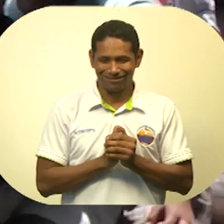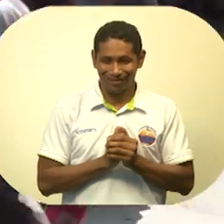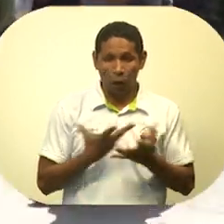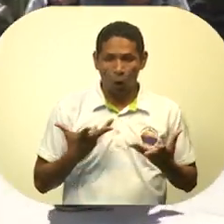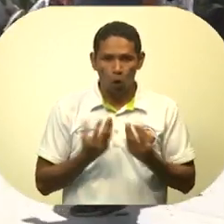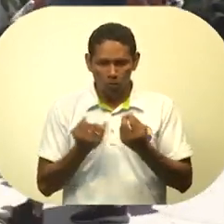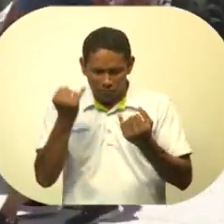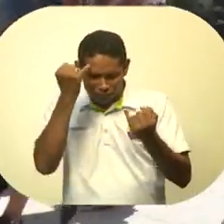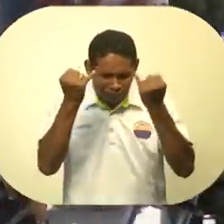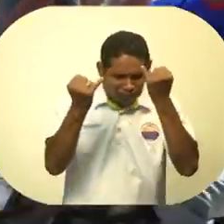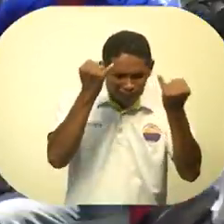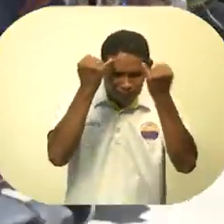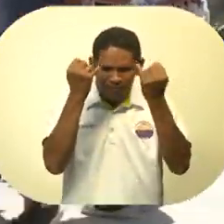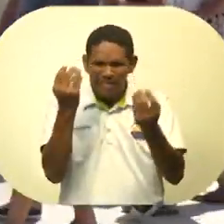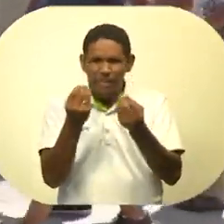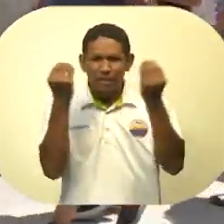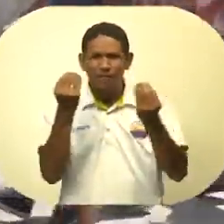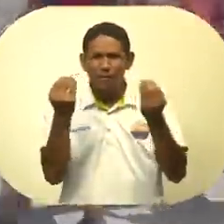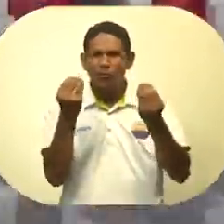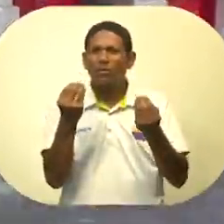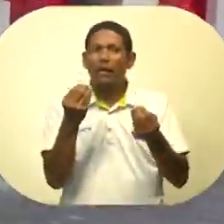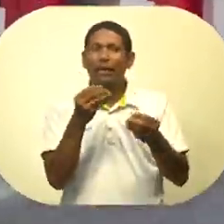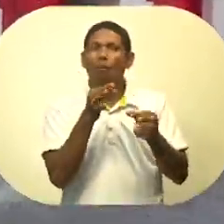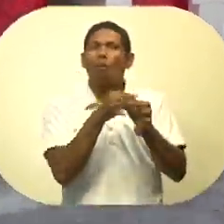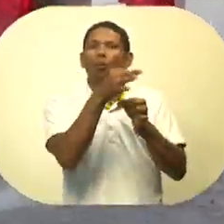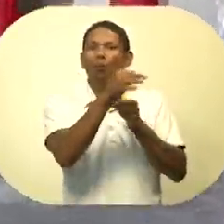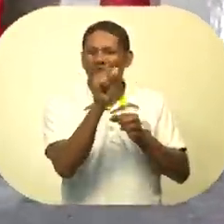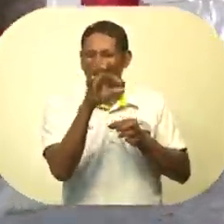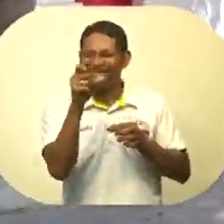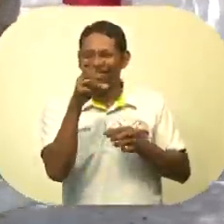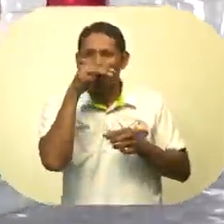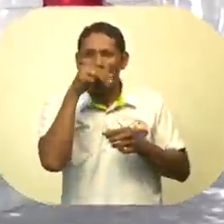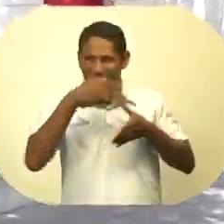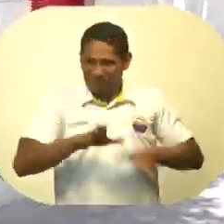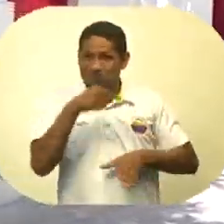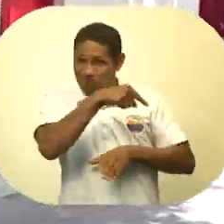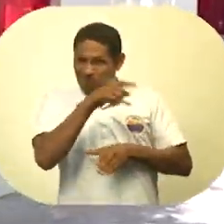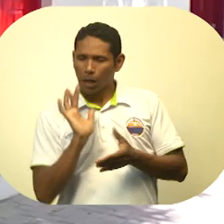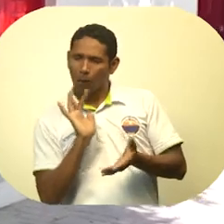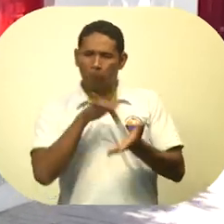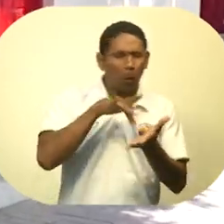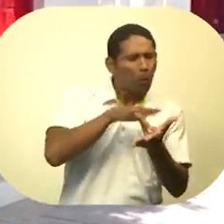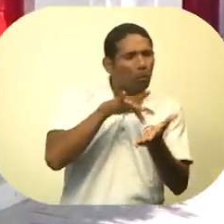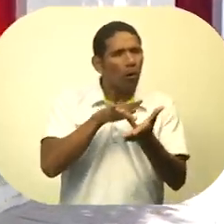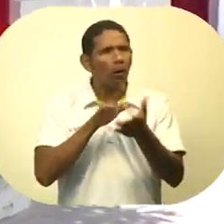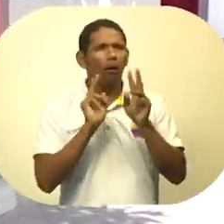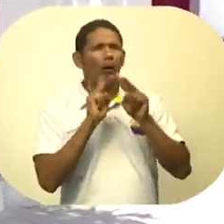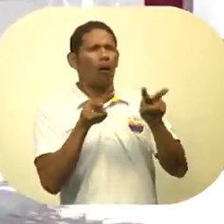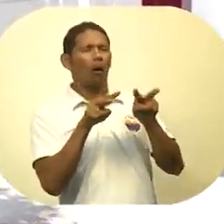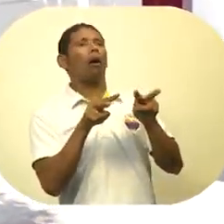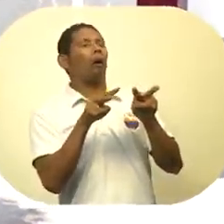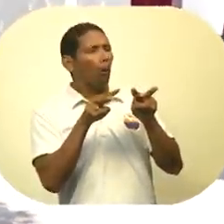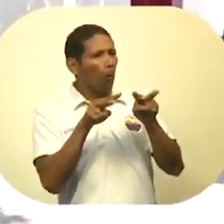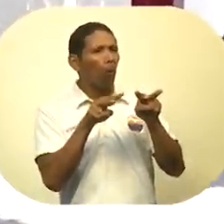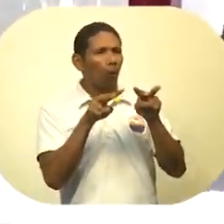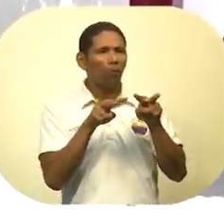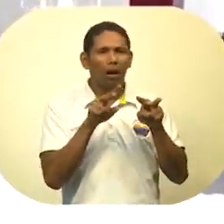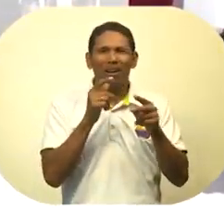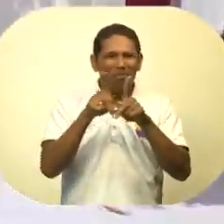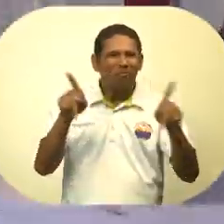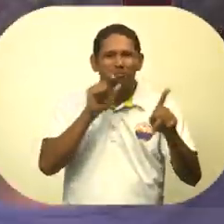de creativos analizó la esencia de la tierra natal de Gabo como fuente de inspiración, al tiempo que capturaron